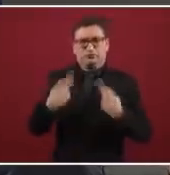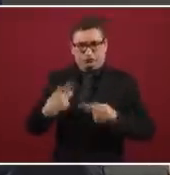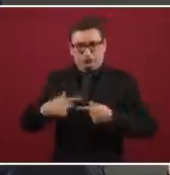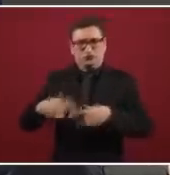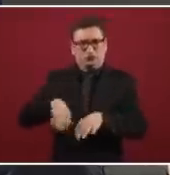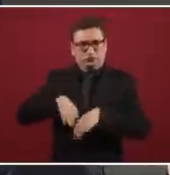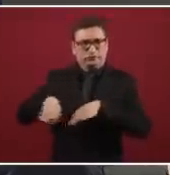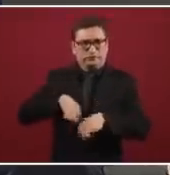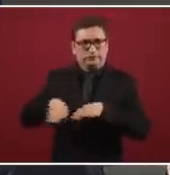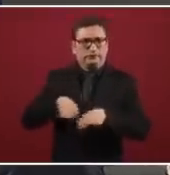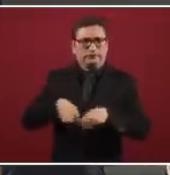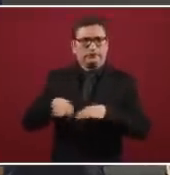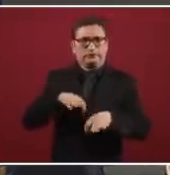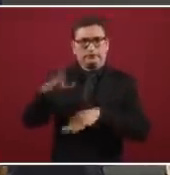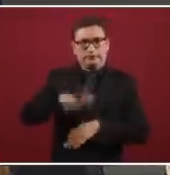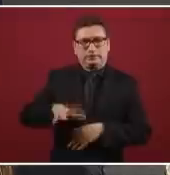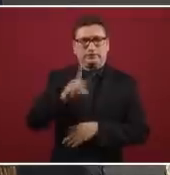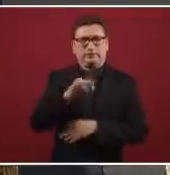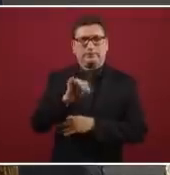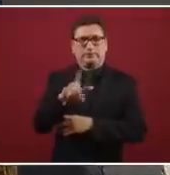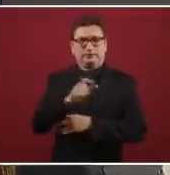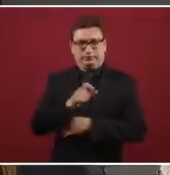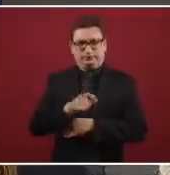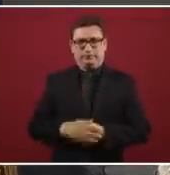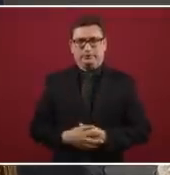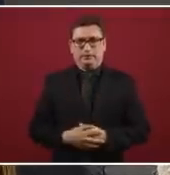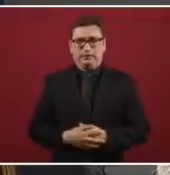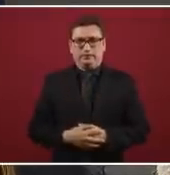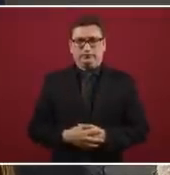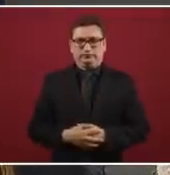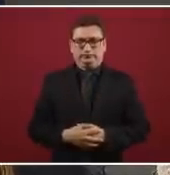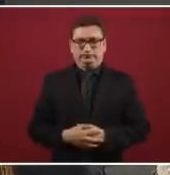los operarios de Petróleos Mexicanos.